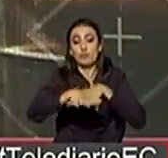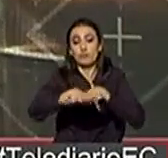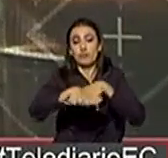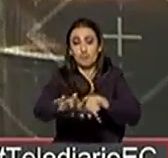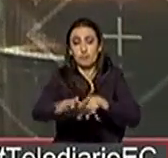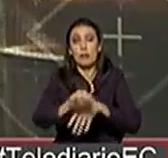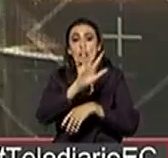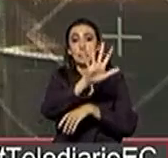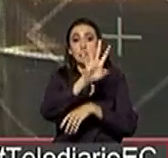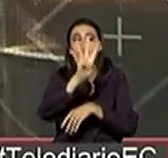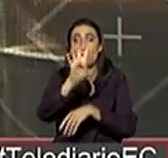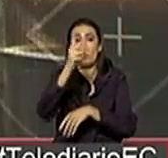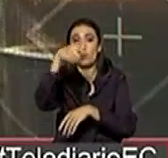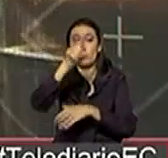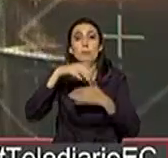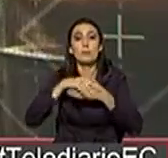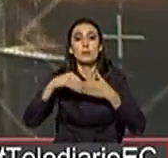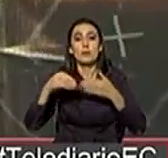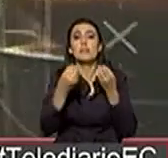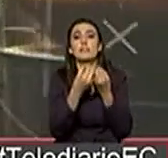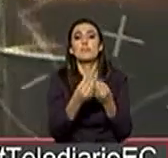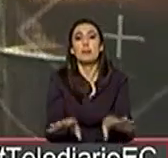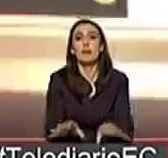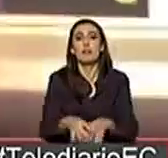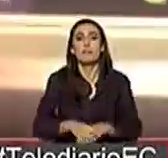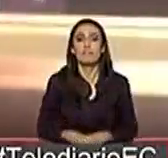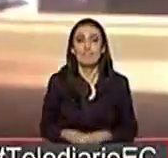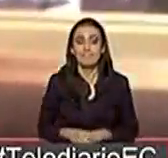54 millones de dólares